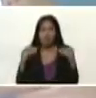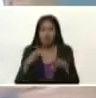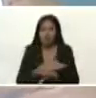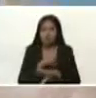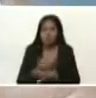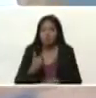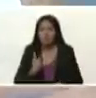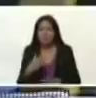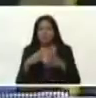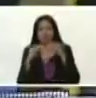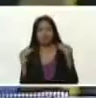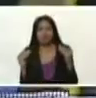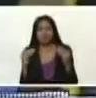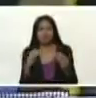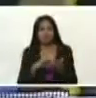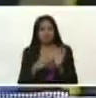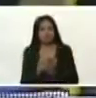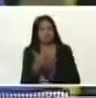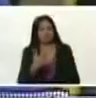todo.